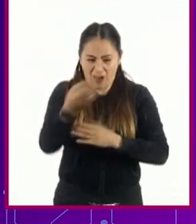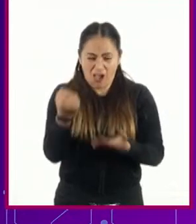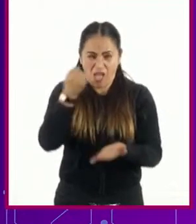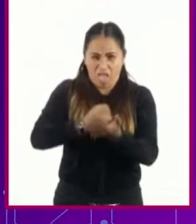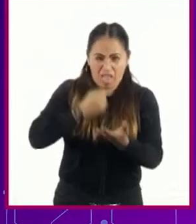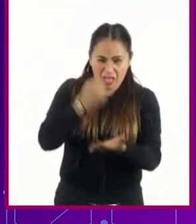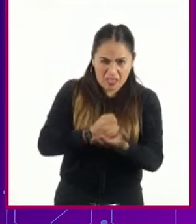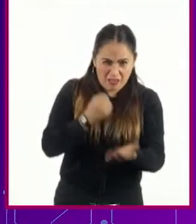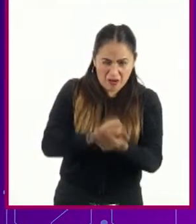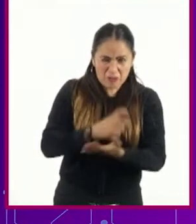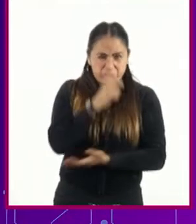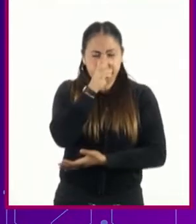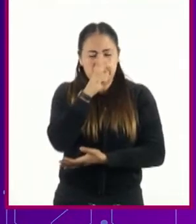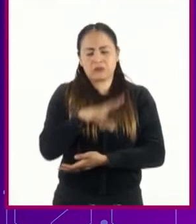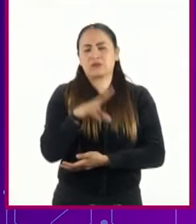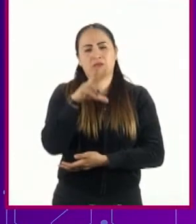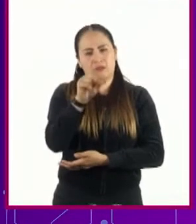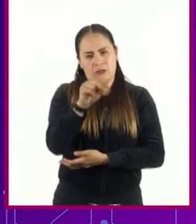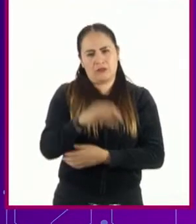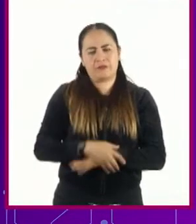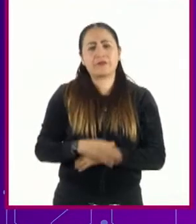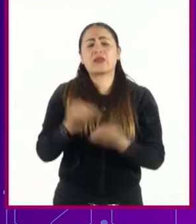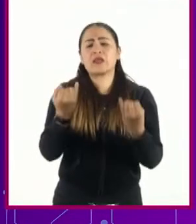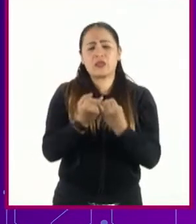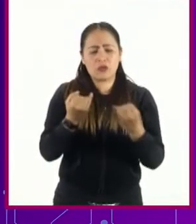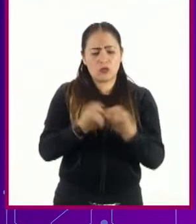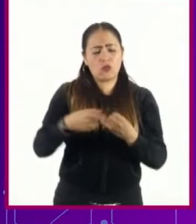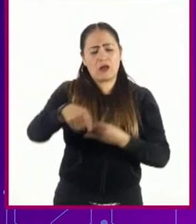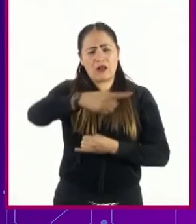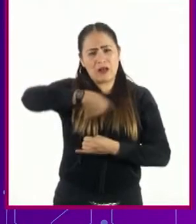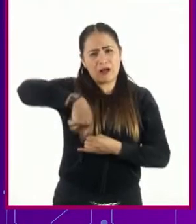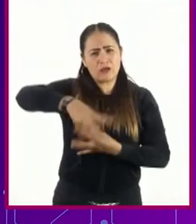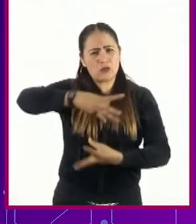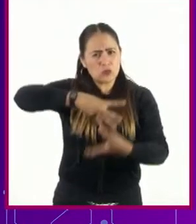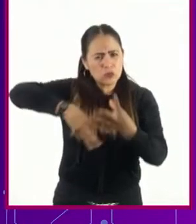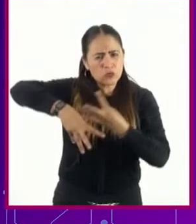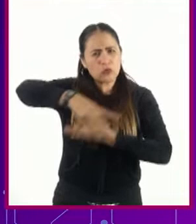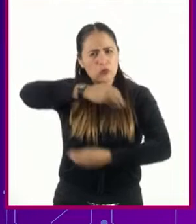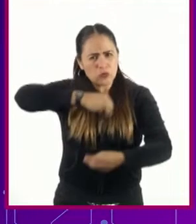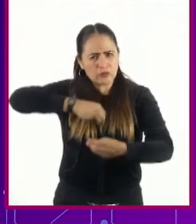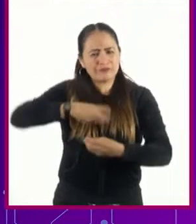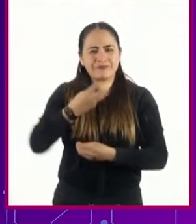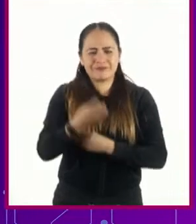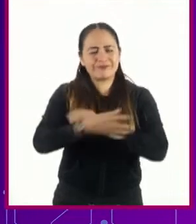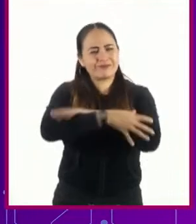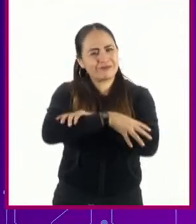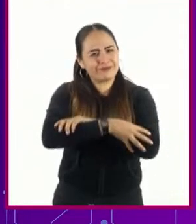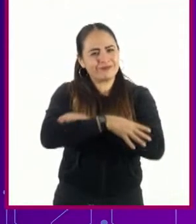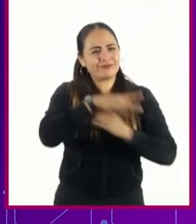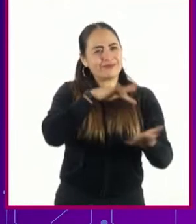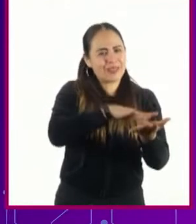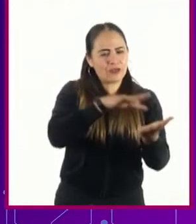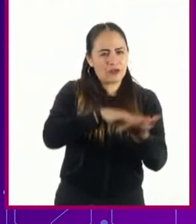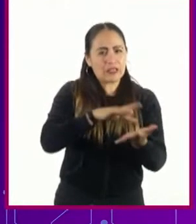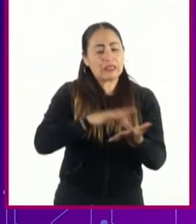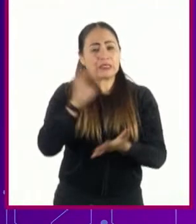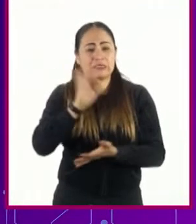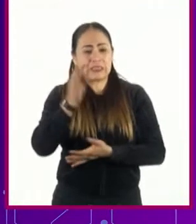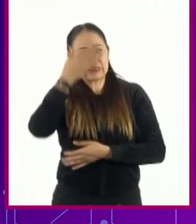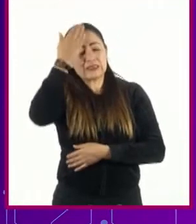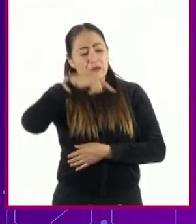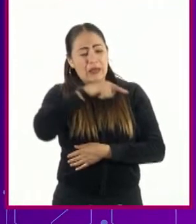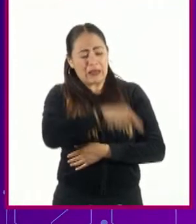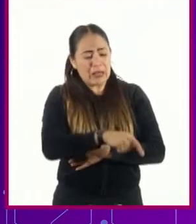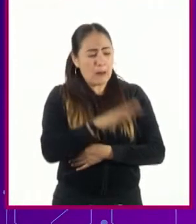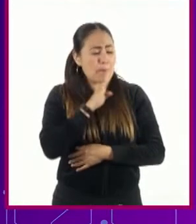voluntad. Finalmente, nos cuidamos unos a otros y somos empáticos y solidarios con quien sabemos que le está pasando